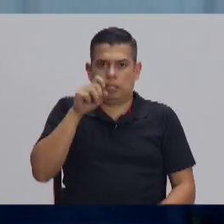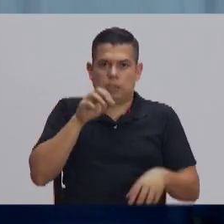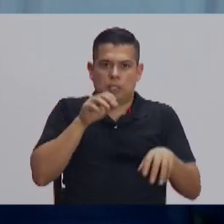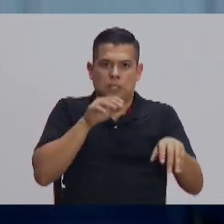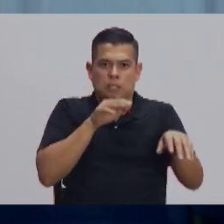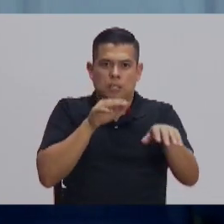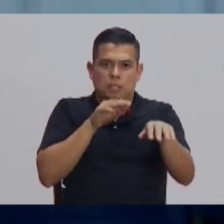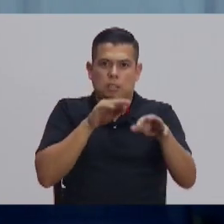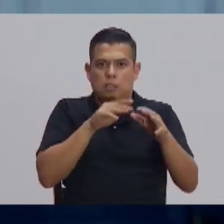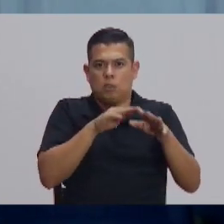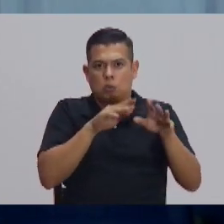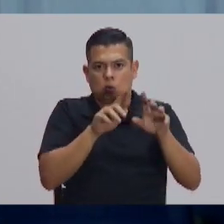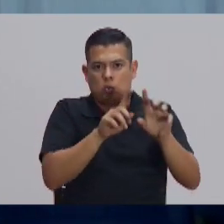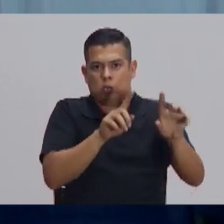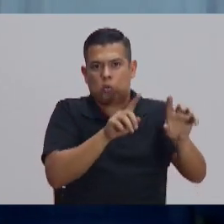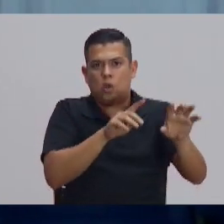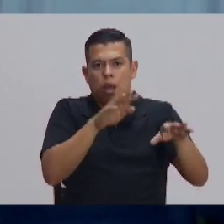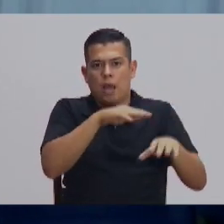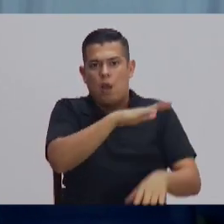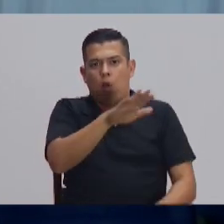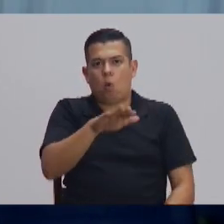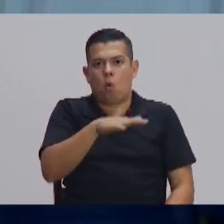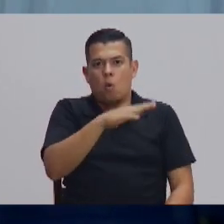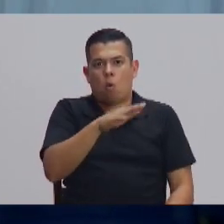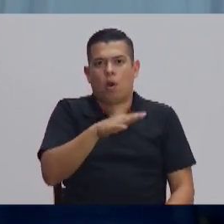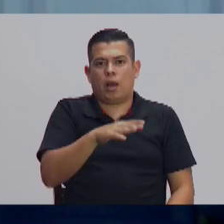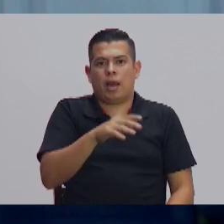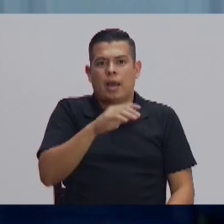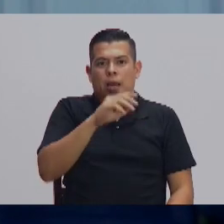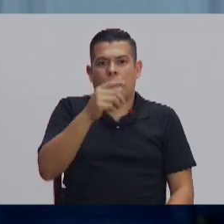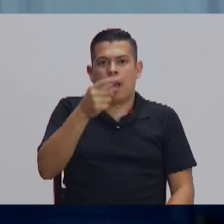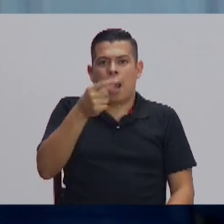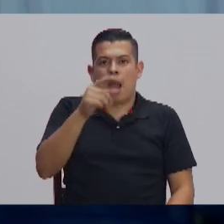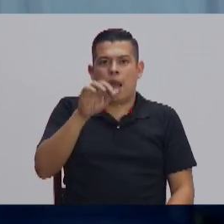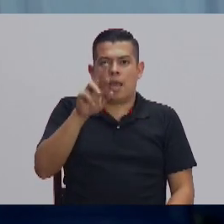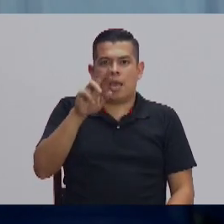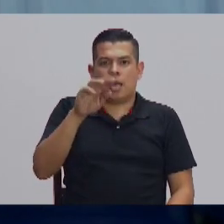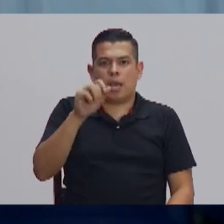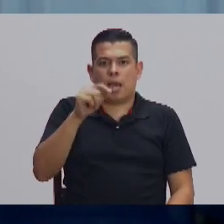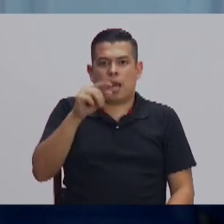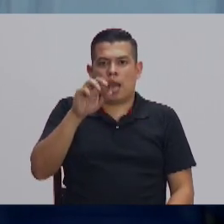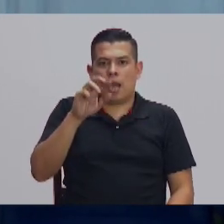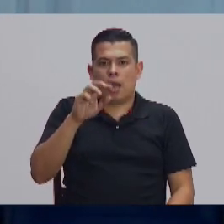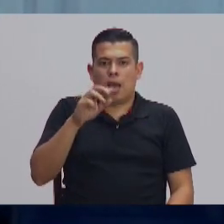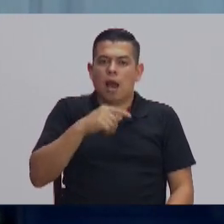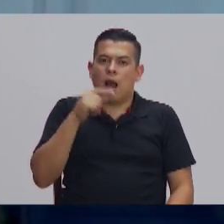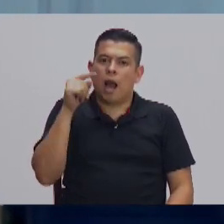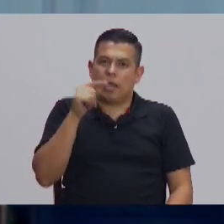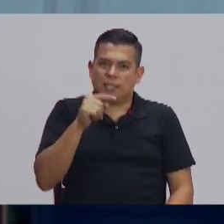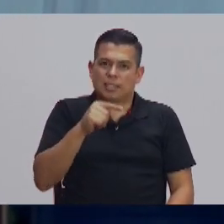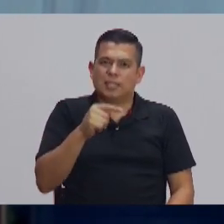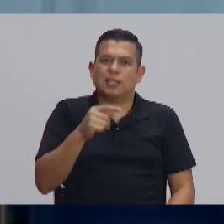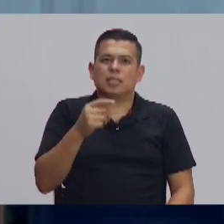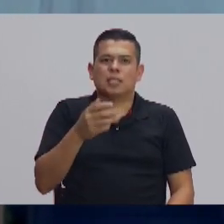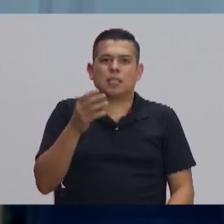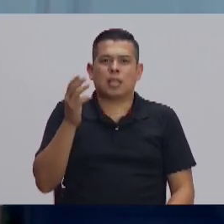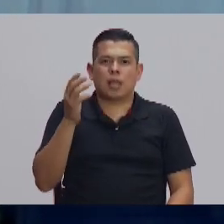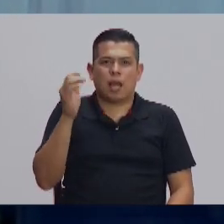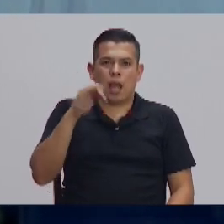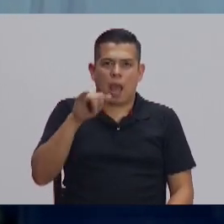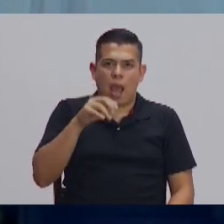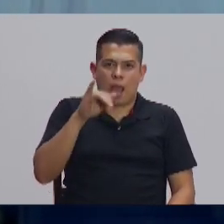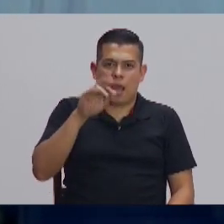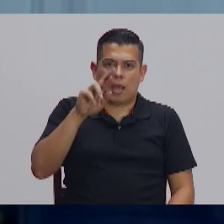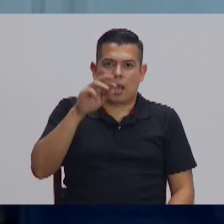cual el nombre de aquel lugar fue llamado gilgal hasta hoy les quería enseñar a ellos que